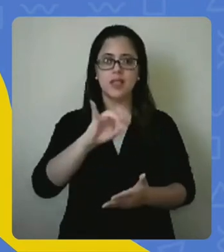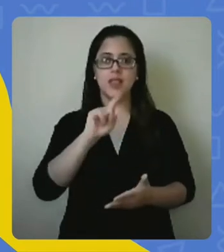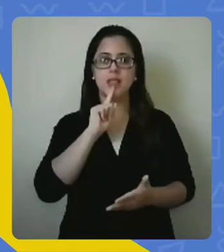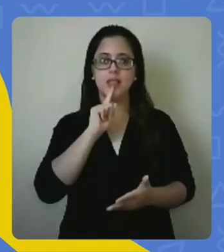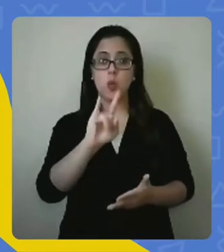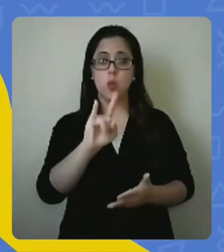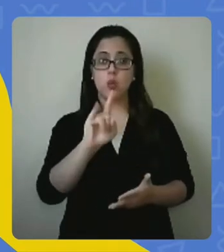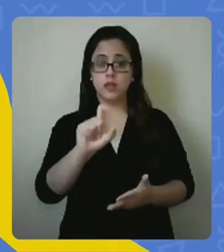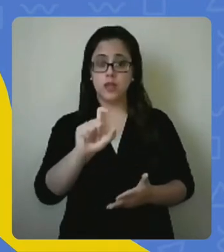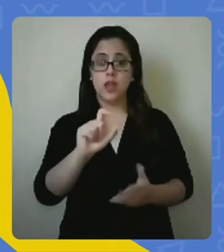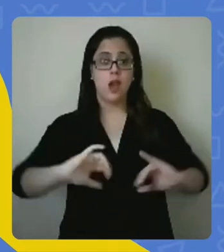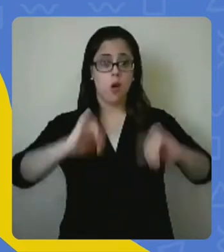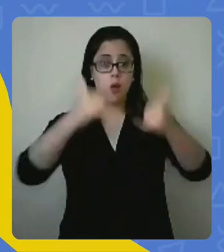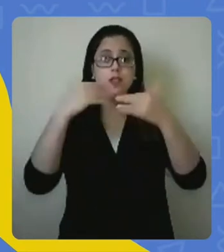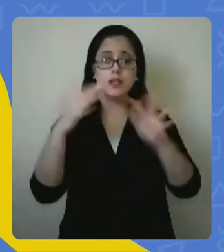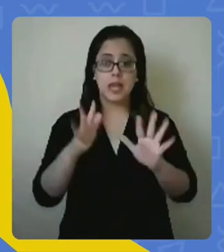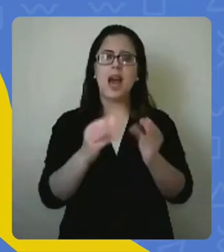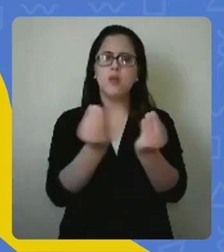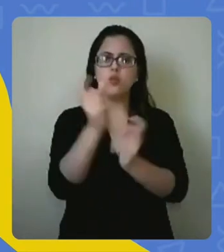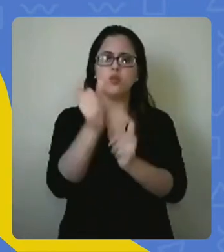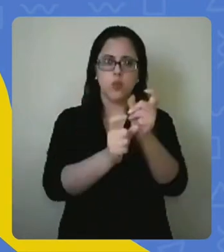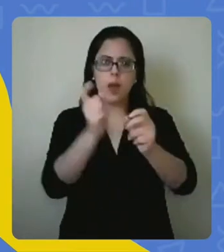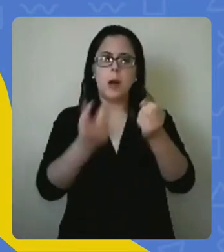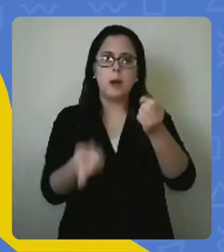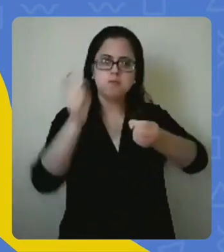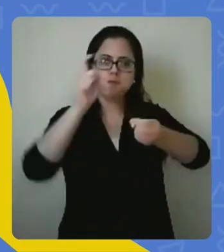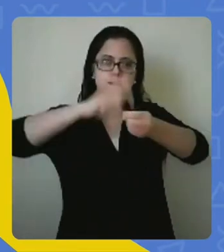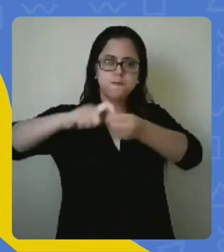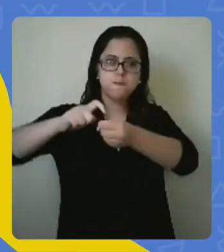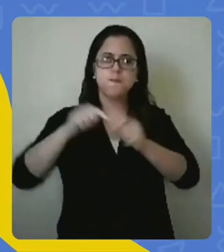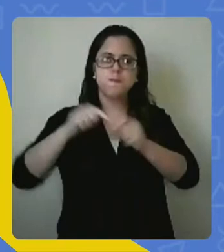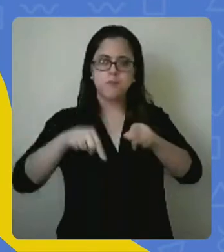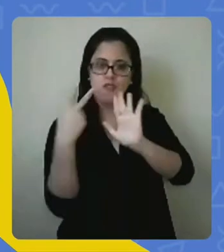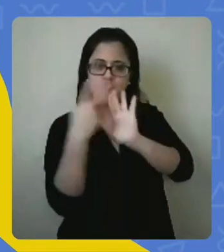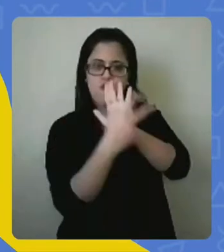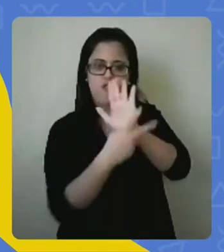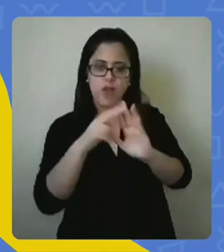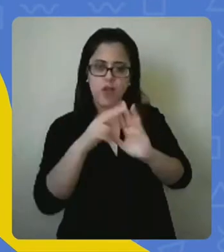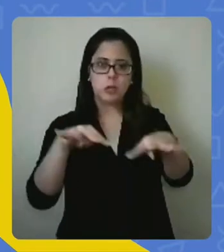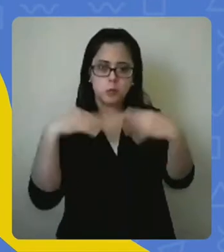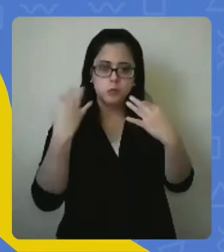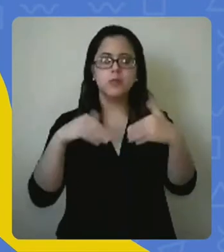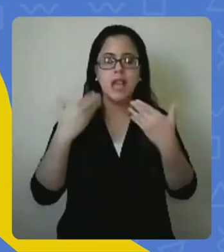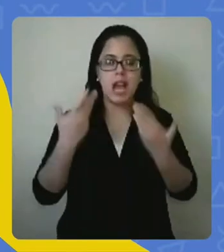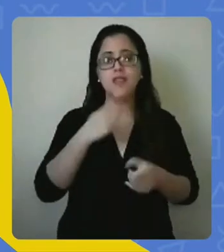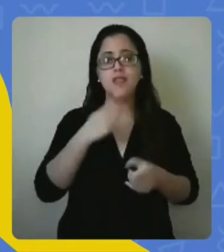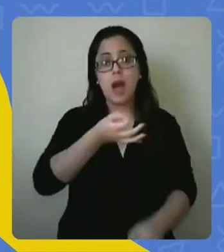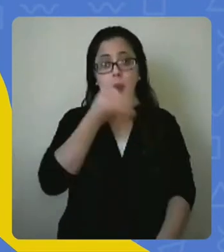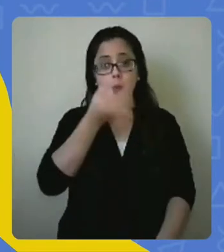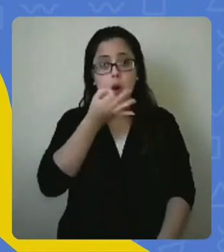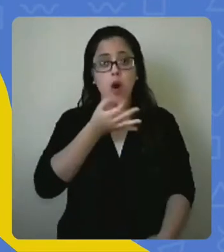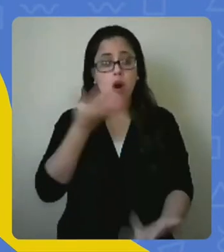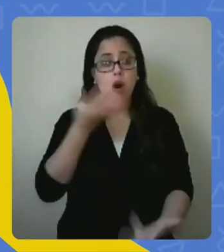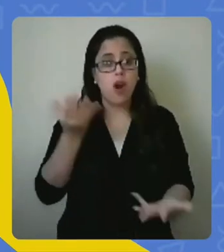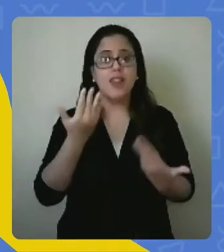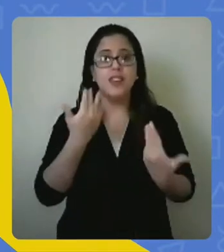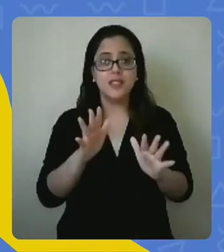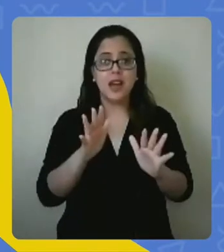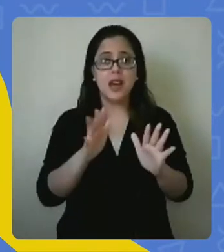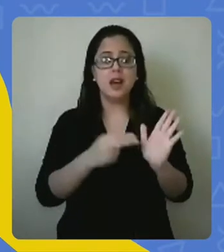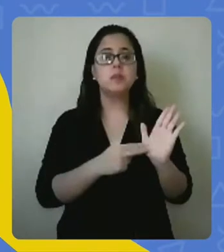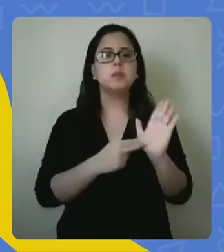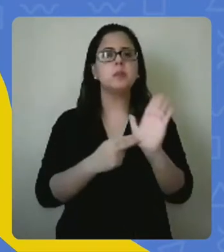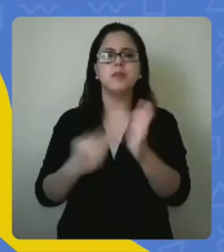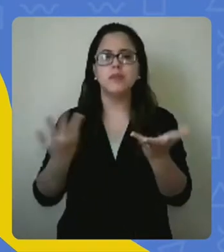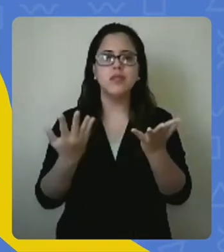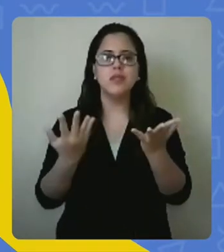se están conectando varias personas a nuestra transmisión, así que en este mismo momento les contamos que estamos saliendo al aire por la